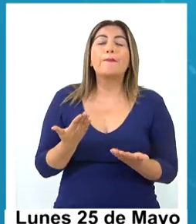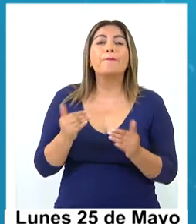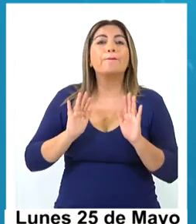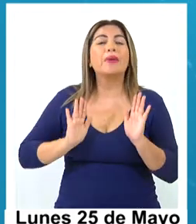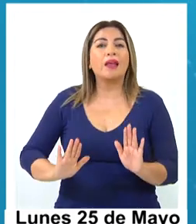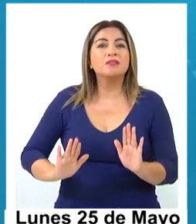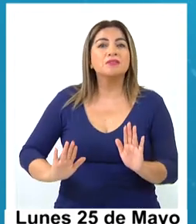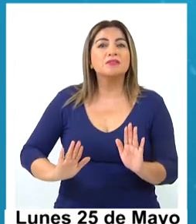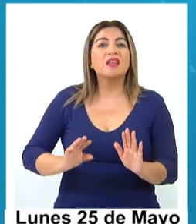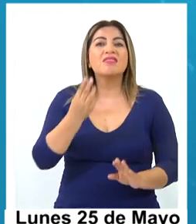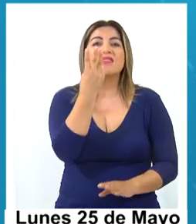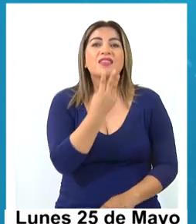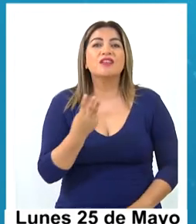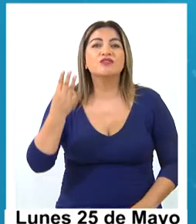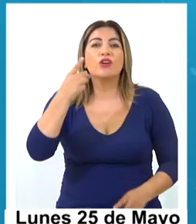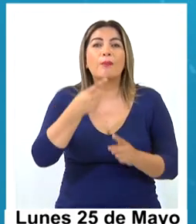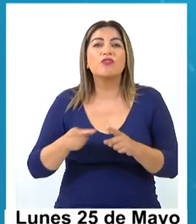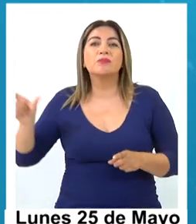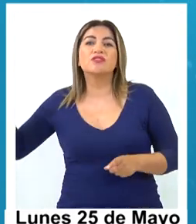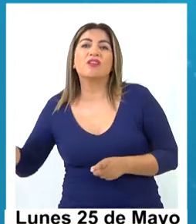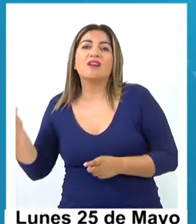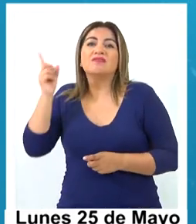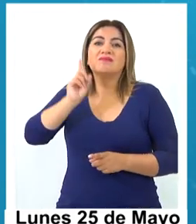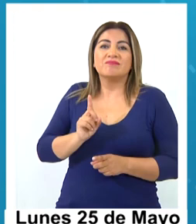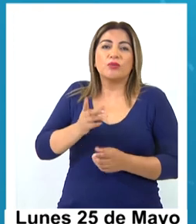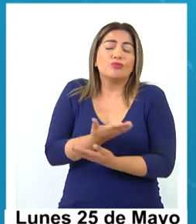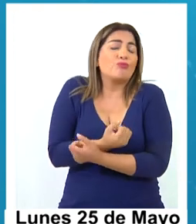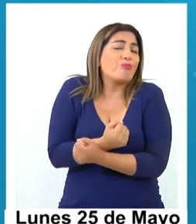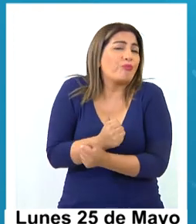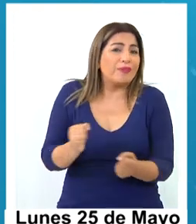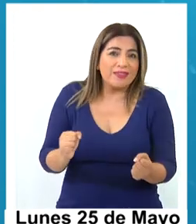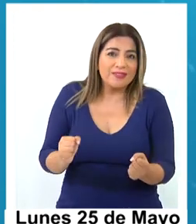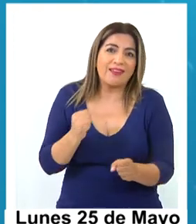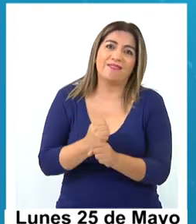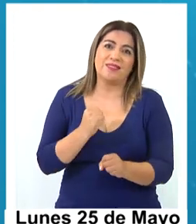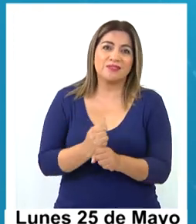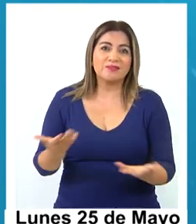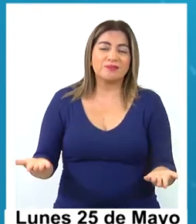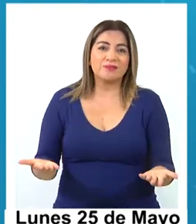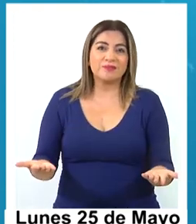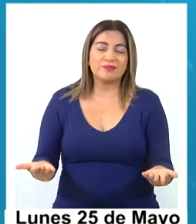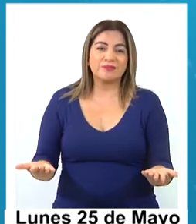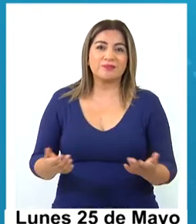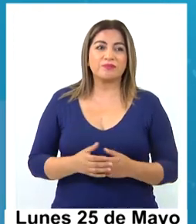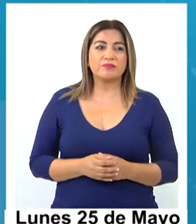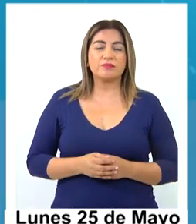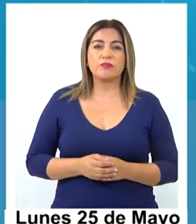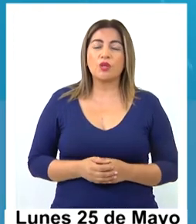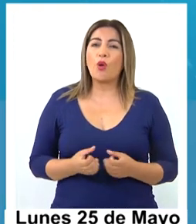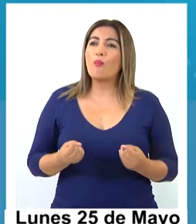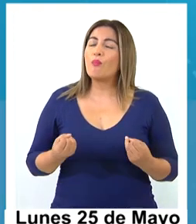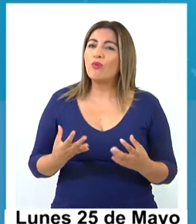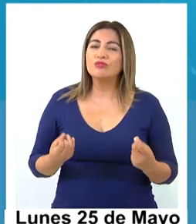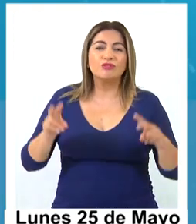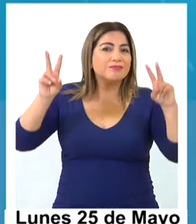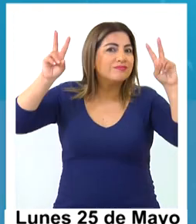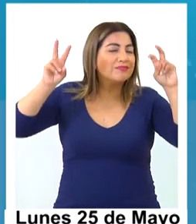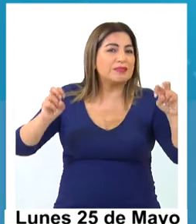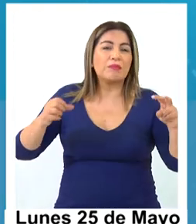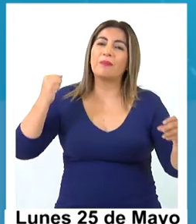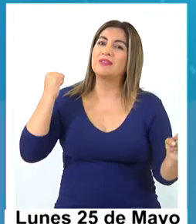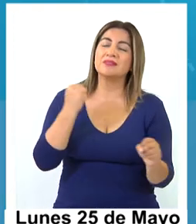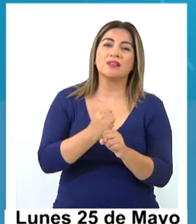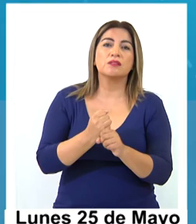esperar tres horas para poder ver otro paciente entonces también es insostenible entonces ahora han salido muchos